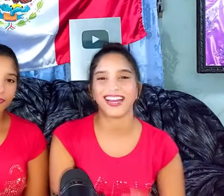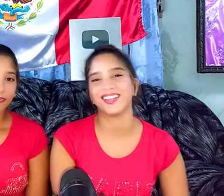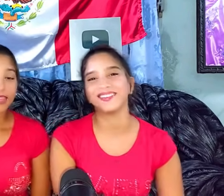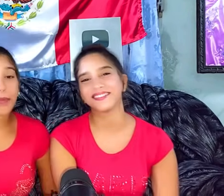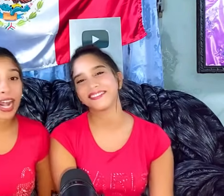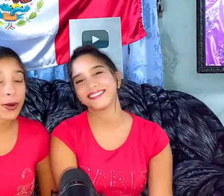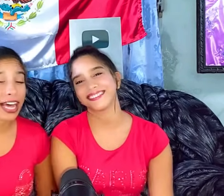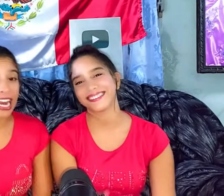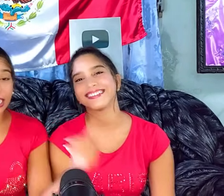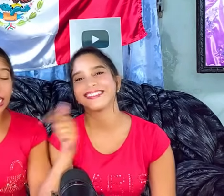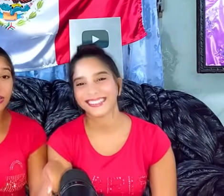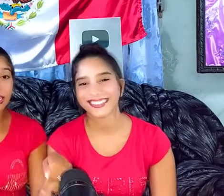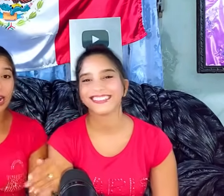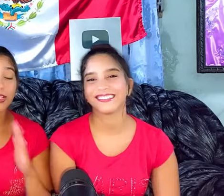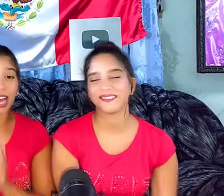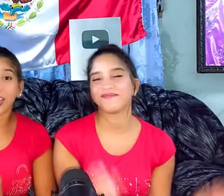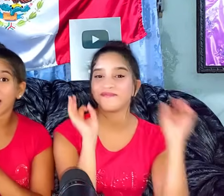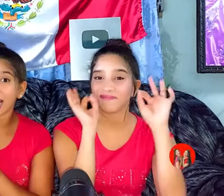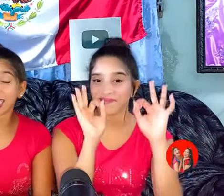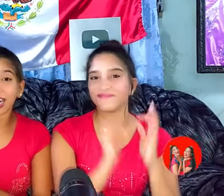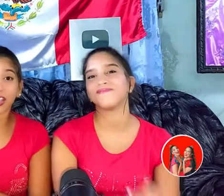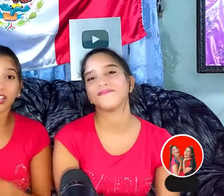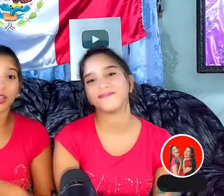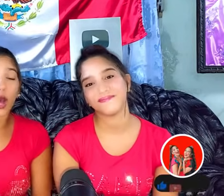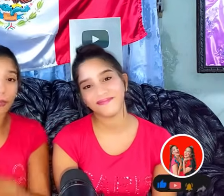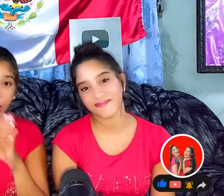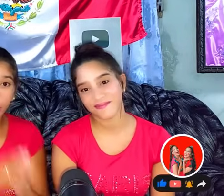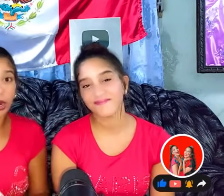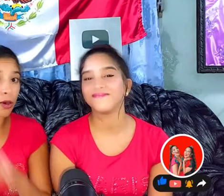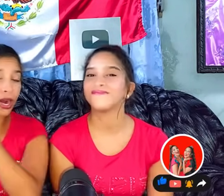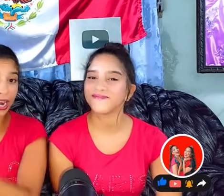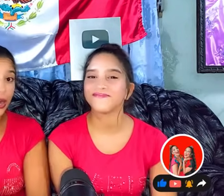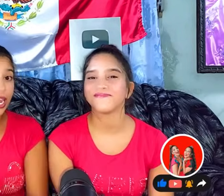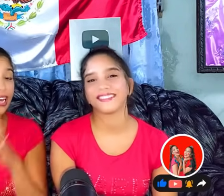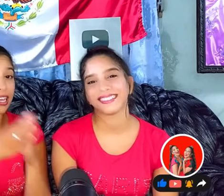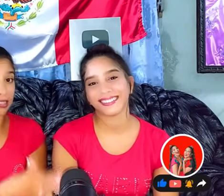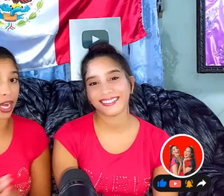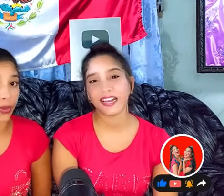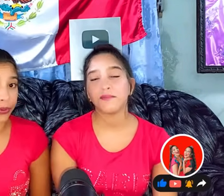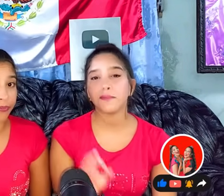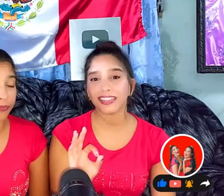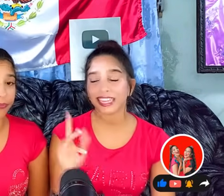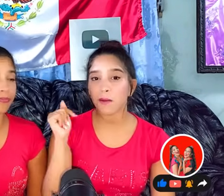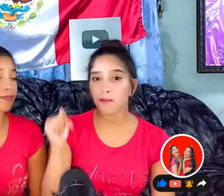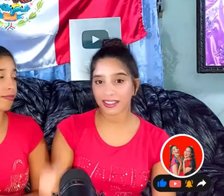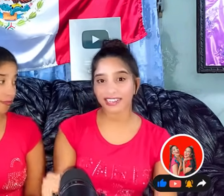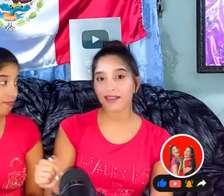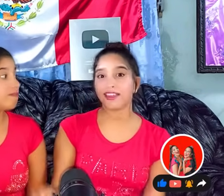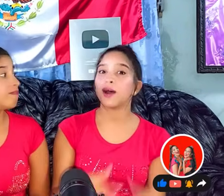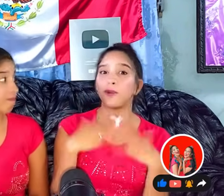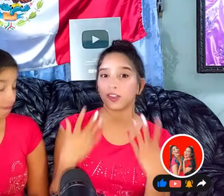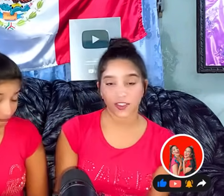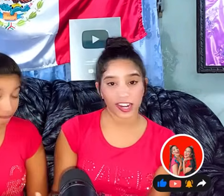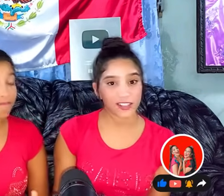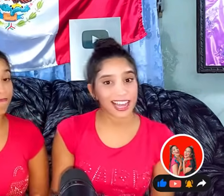ahí abajito. También recuerda que en la descripción te estaremos dejando el enlace directo tanto al video original como al canal original de este creador. Muy importante compartir este